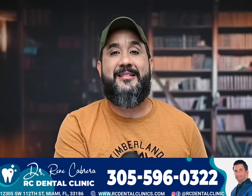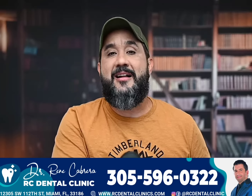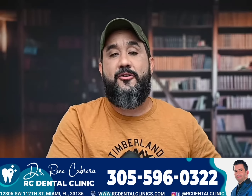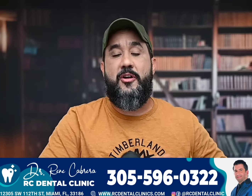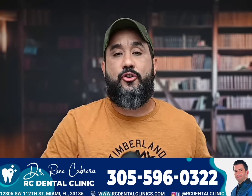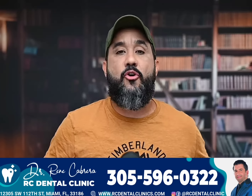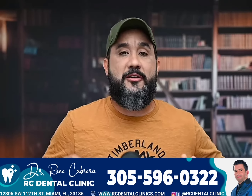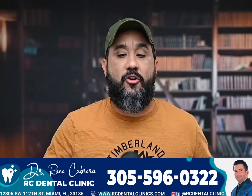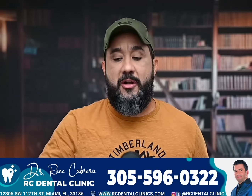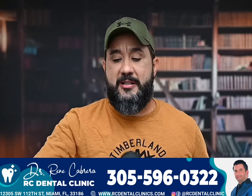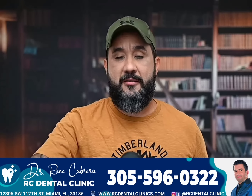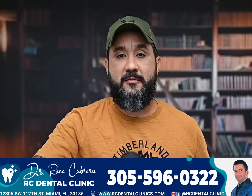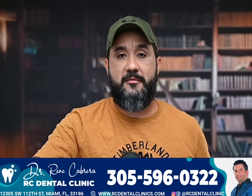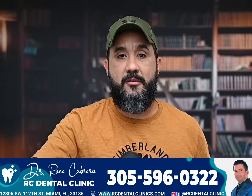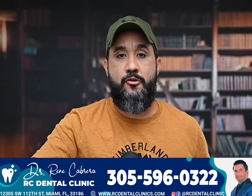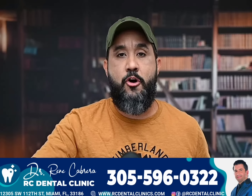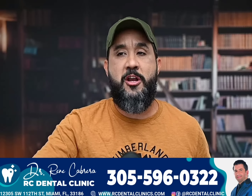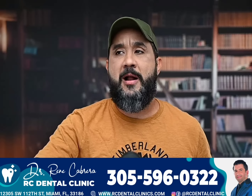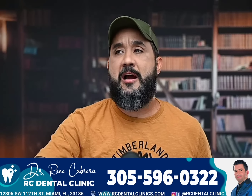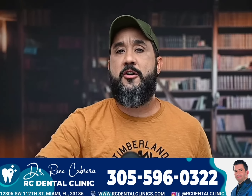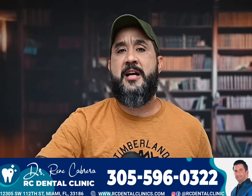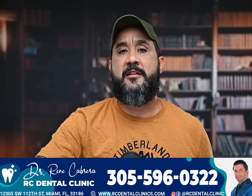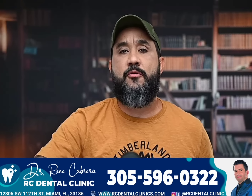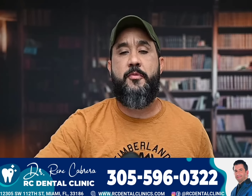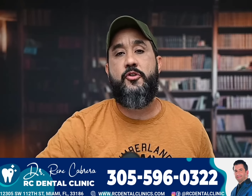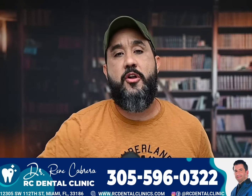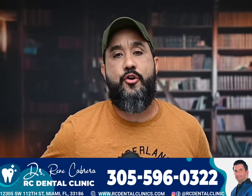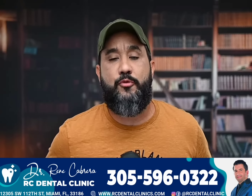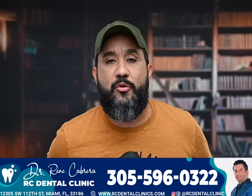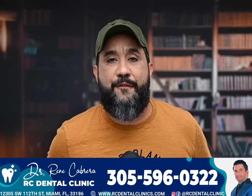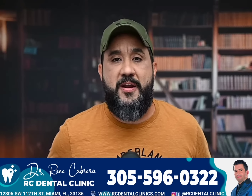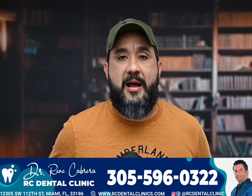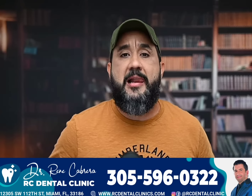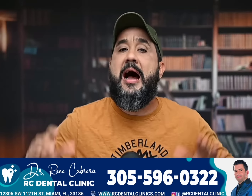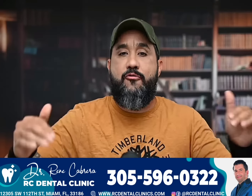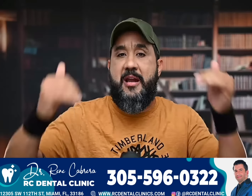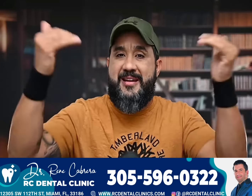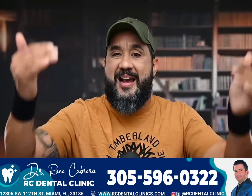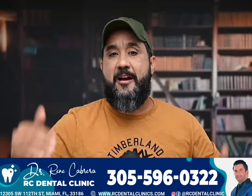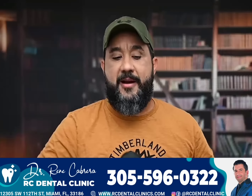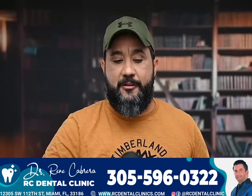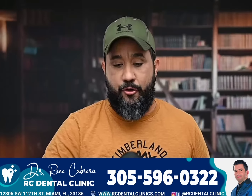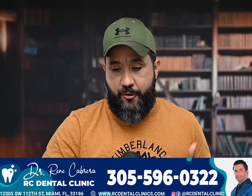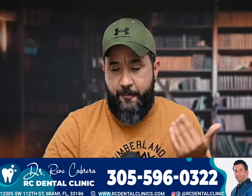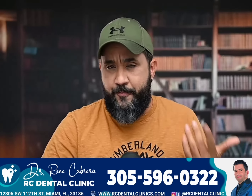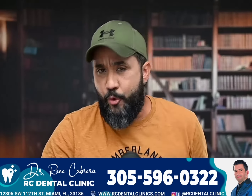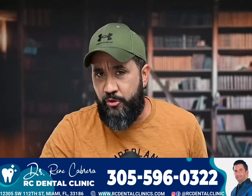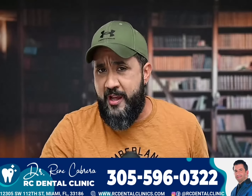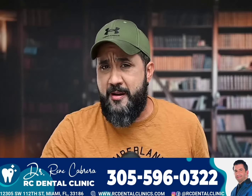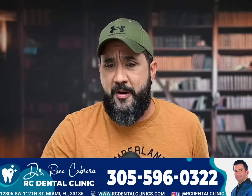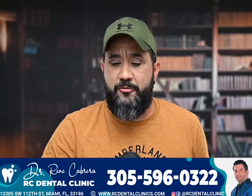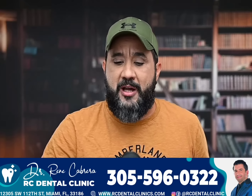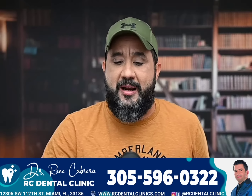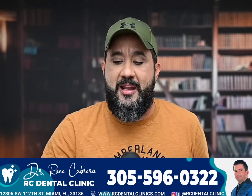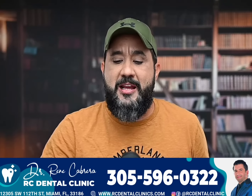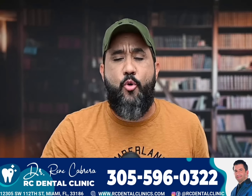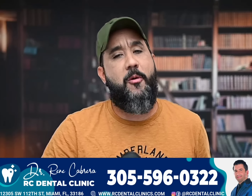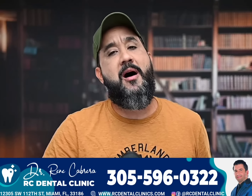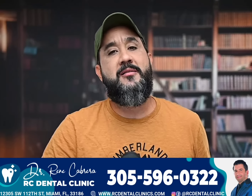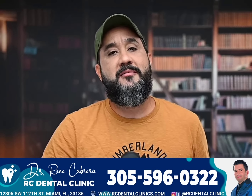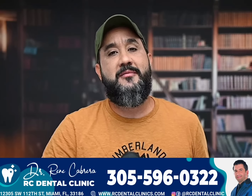intentando de todas todas no llevar la hasta un punto de ruptura final aunque ya Eleven el tono ustedes se preguntarán